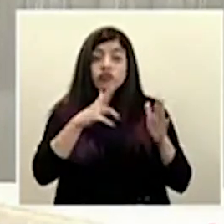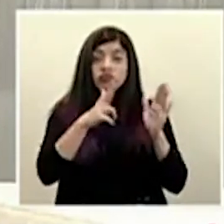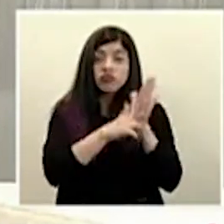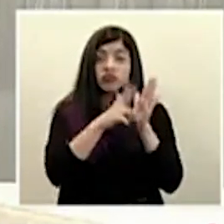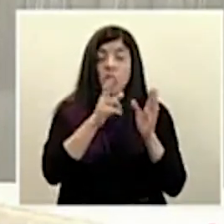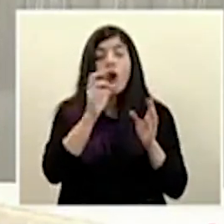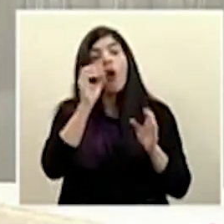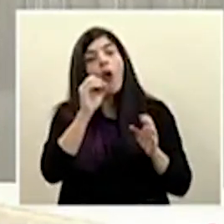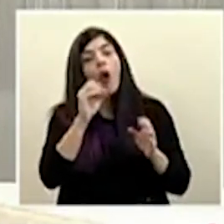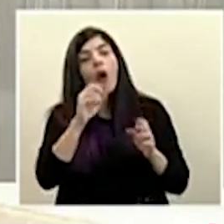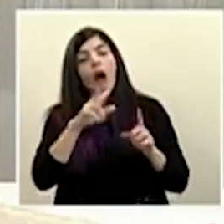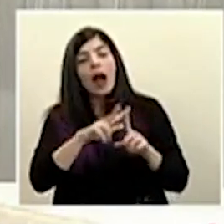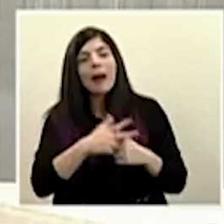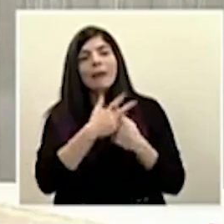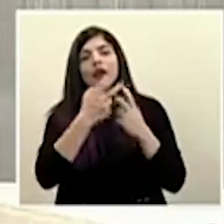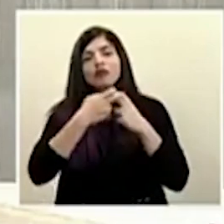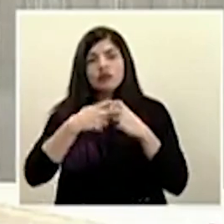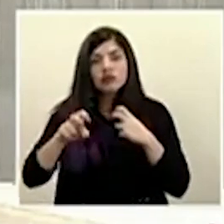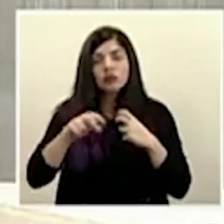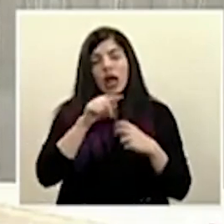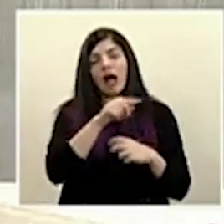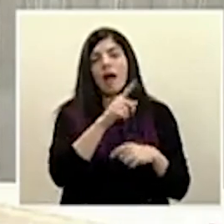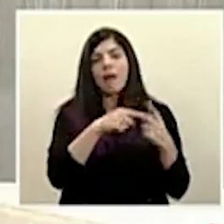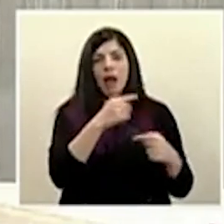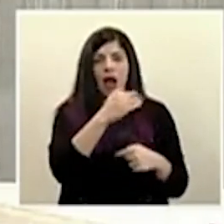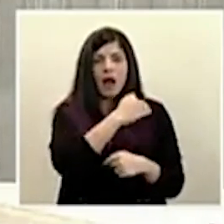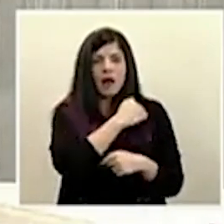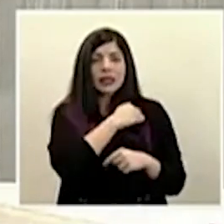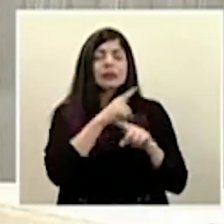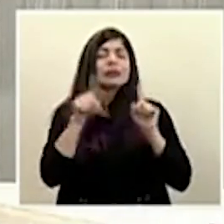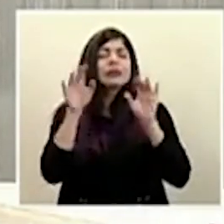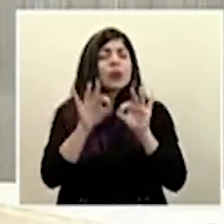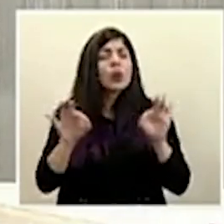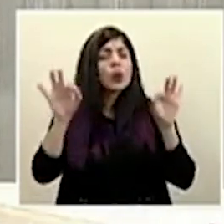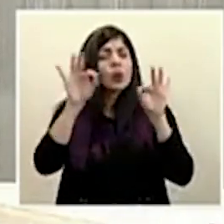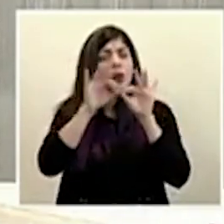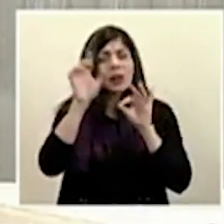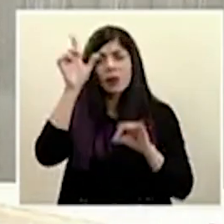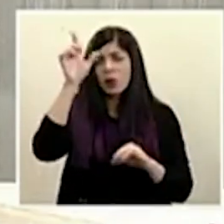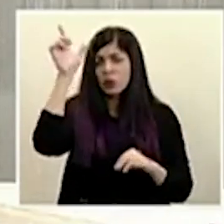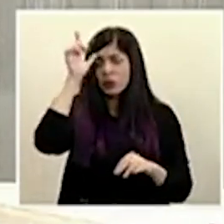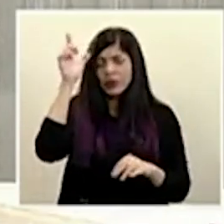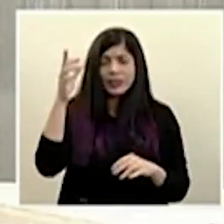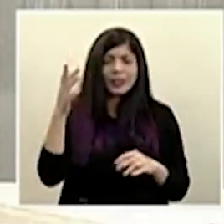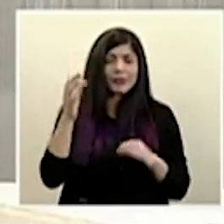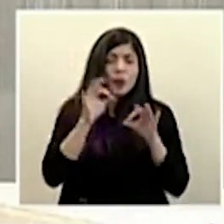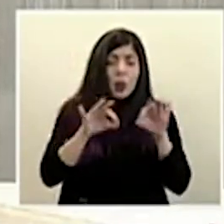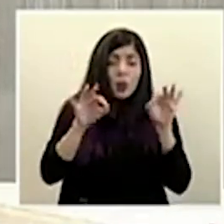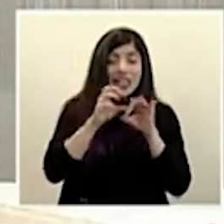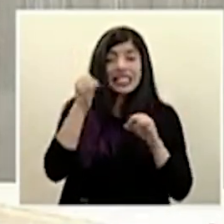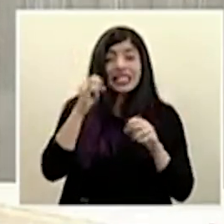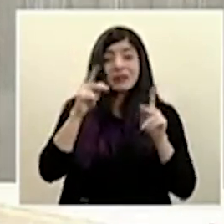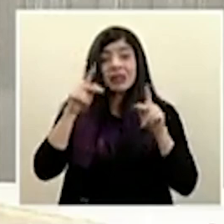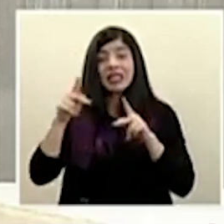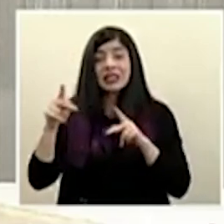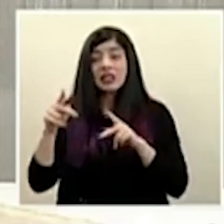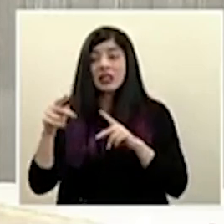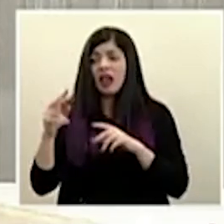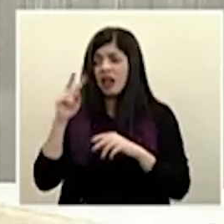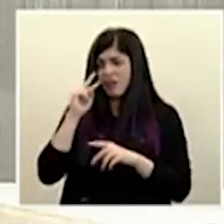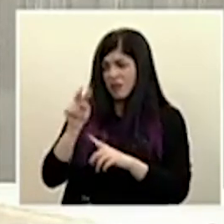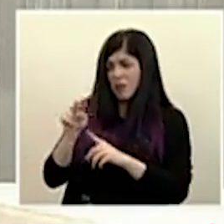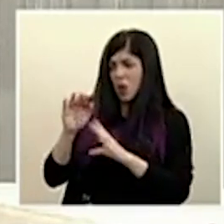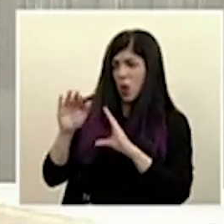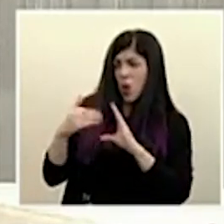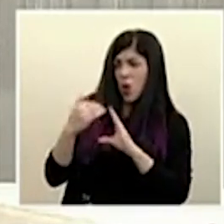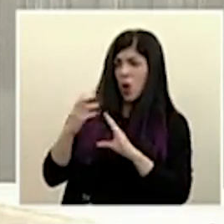que ya empezamos a girar los recursos. Pero es importante, por supuesto, que no, que si perciben un correo o